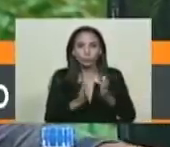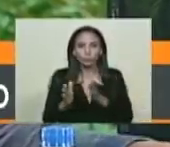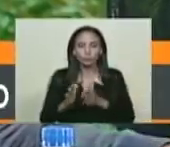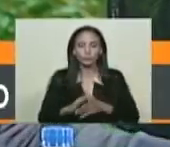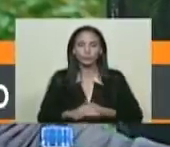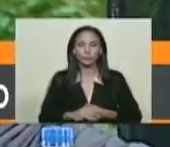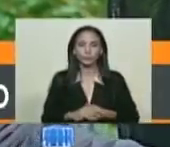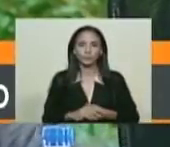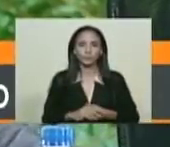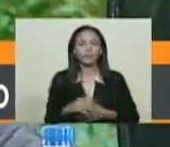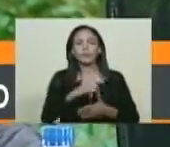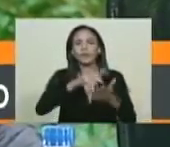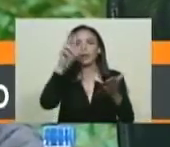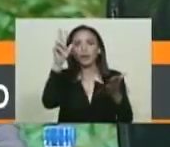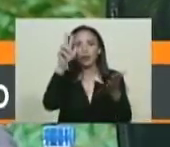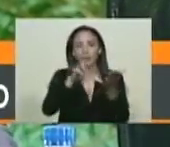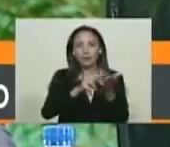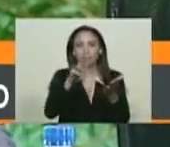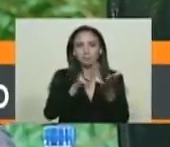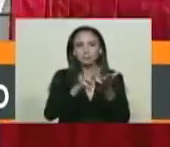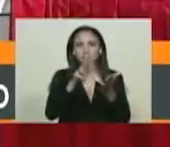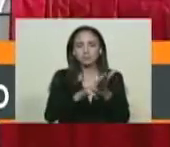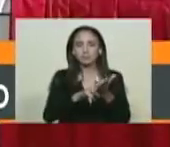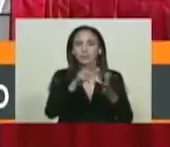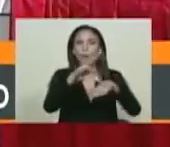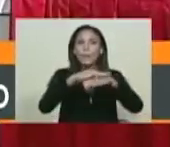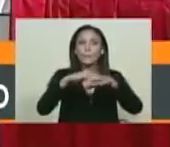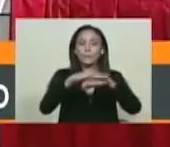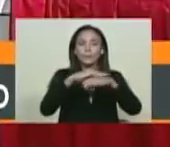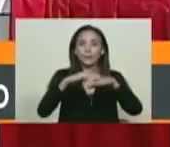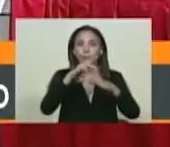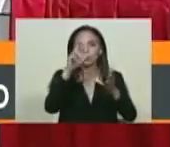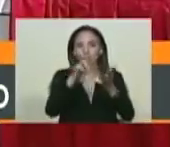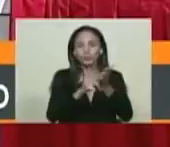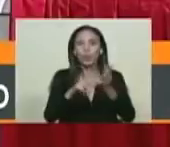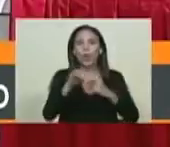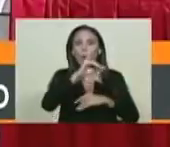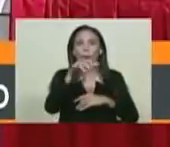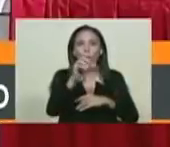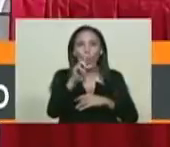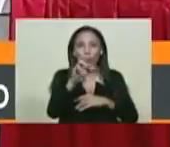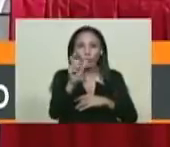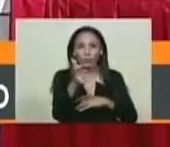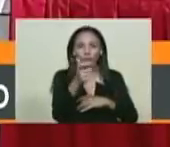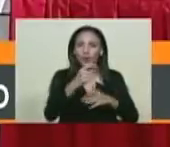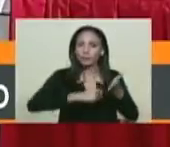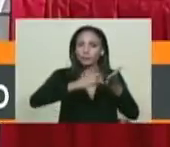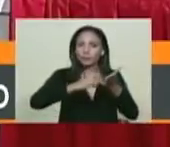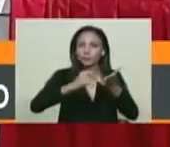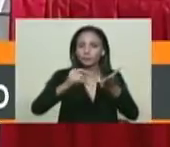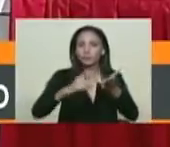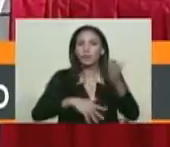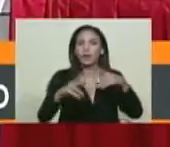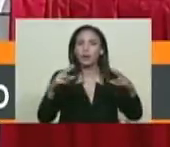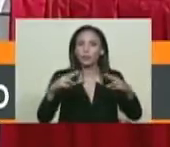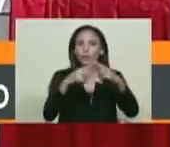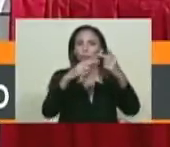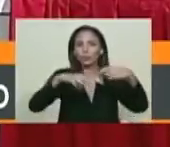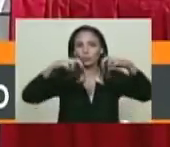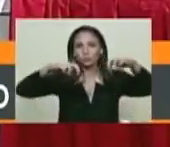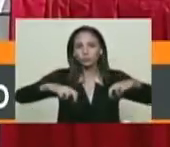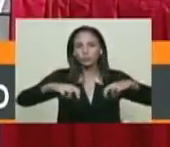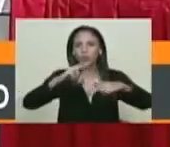Aprobado, por favor, ministro Jorge Márquez. tome nota para que hagamos ese encuentro